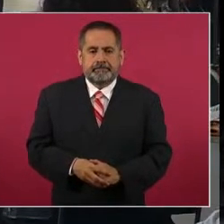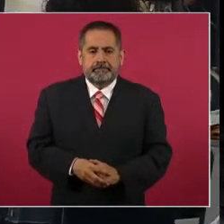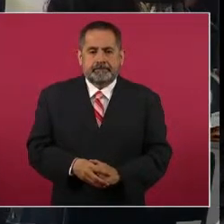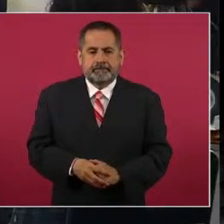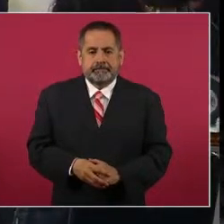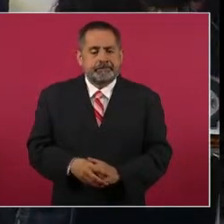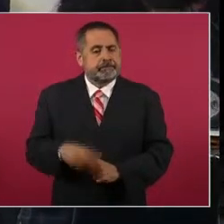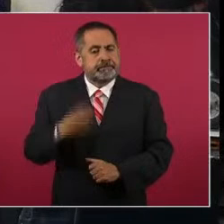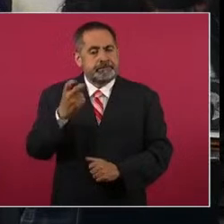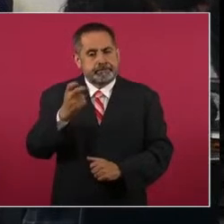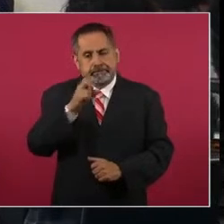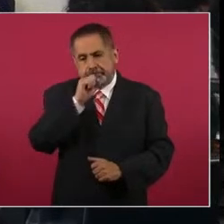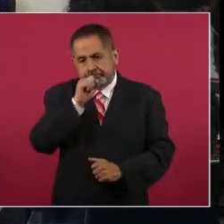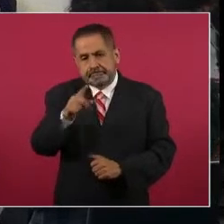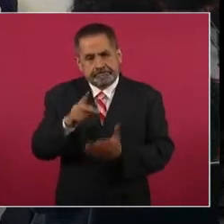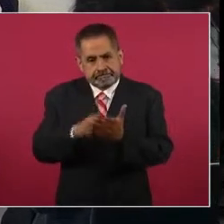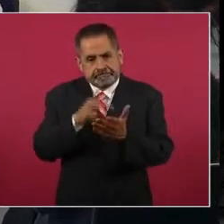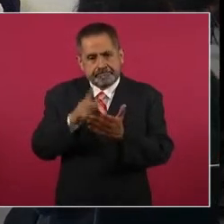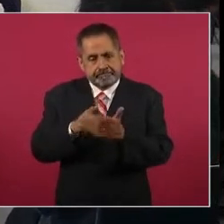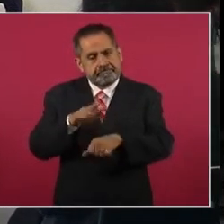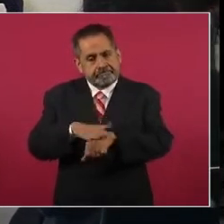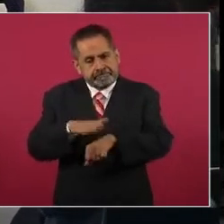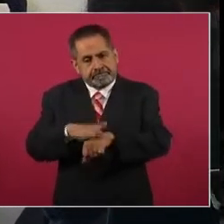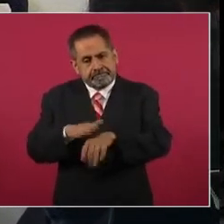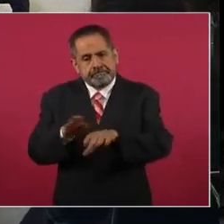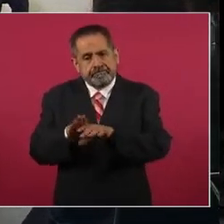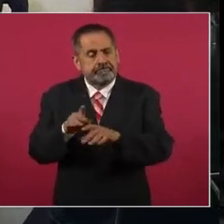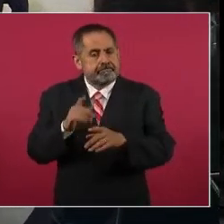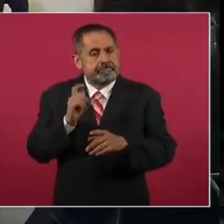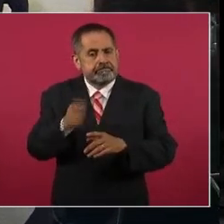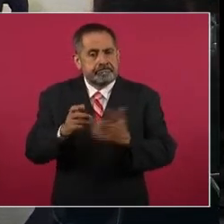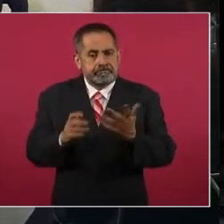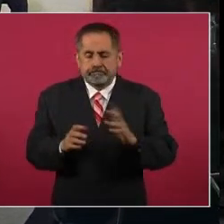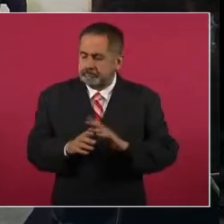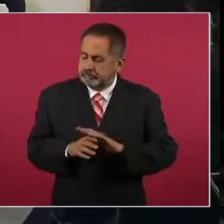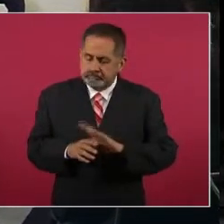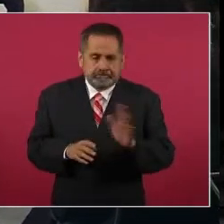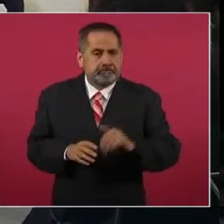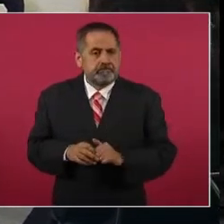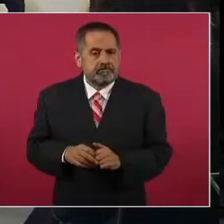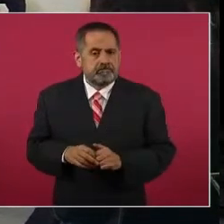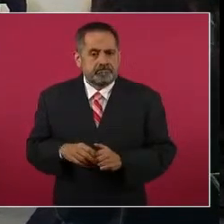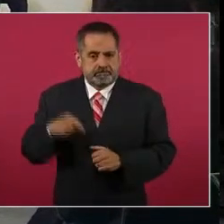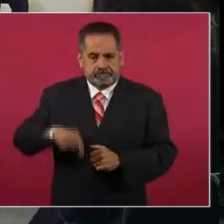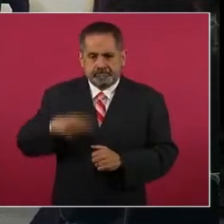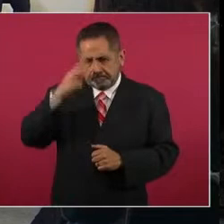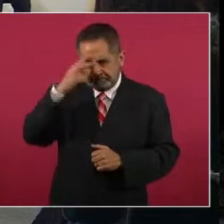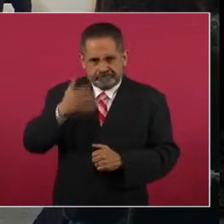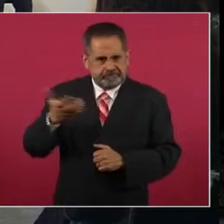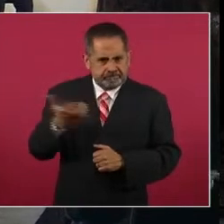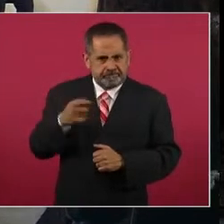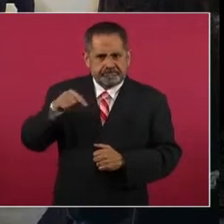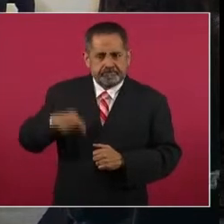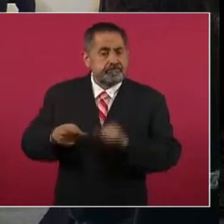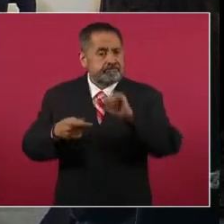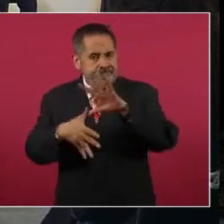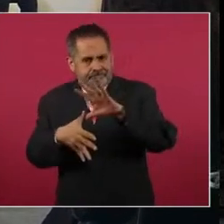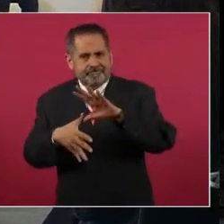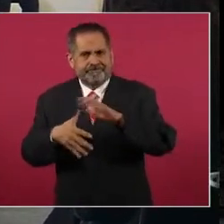por eso también mi existencia de vamos a producir en américa